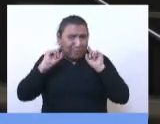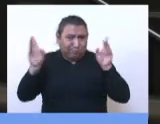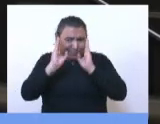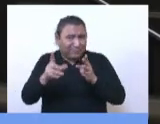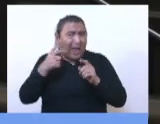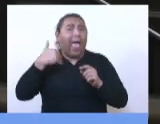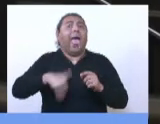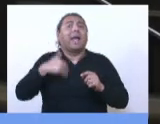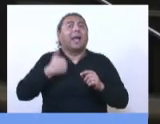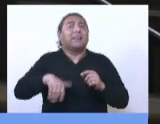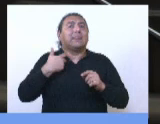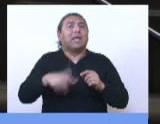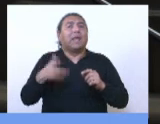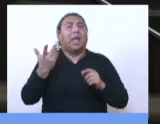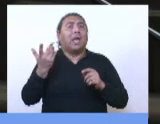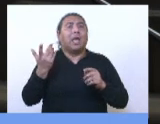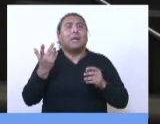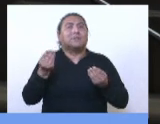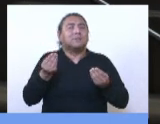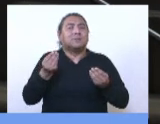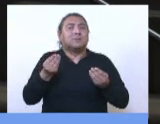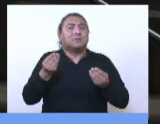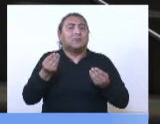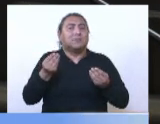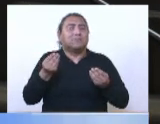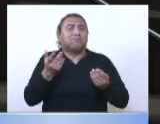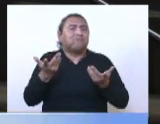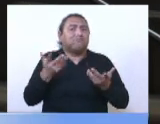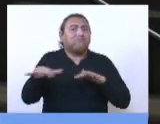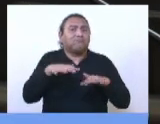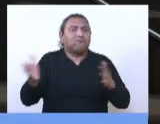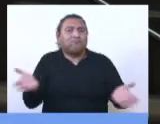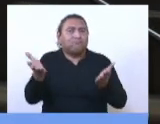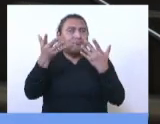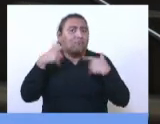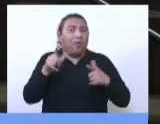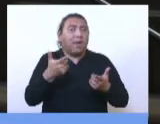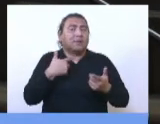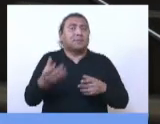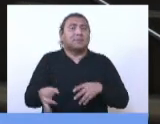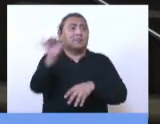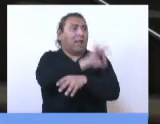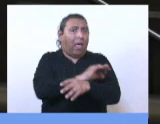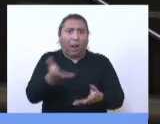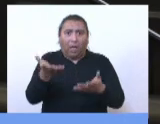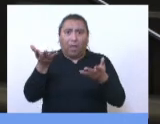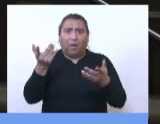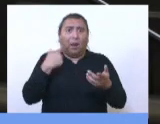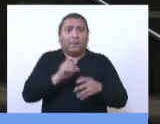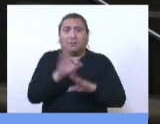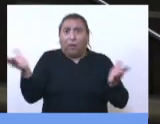argentina no mueve el amperímetro de la emisión no bueno si argentina reduce a cero nadie se da cuenta